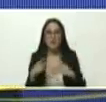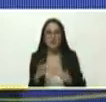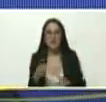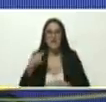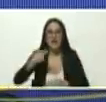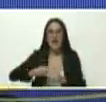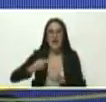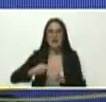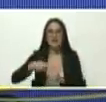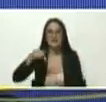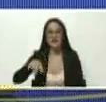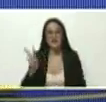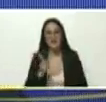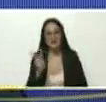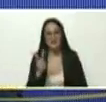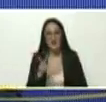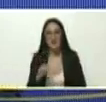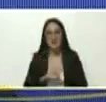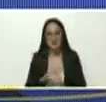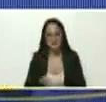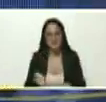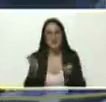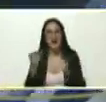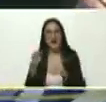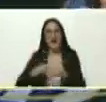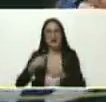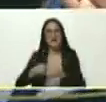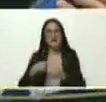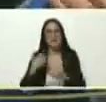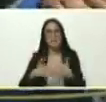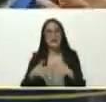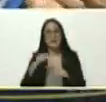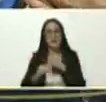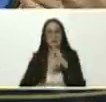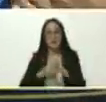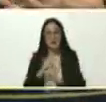en Venezuela y para llevar el gas a los mercados internacionales.